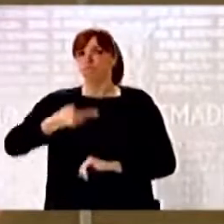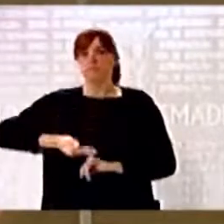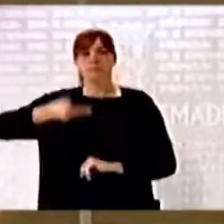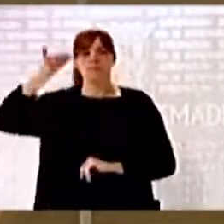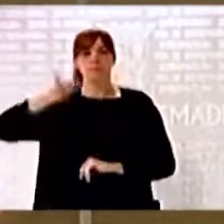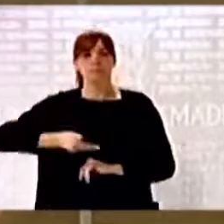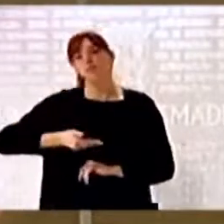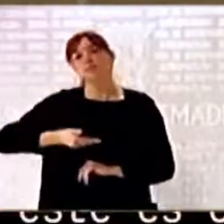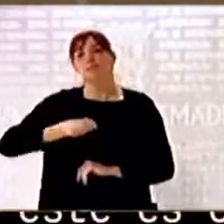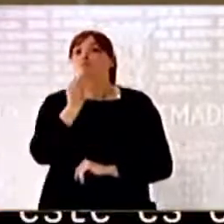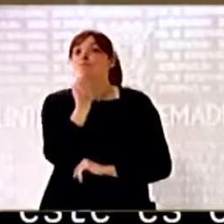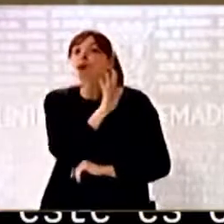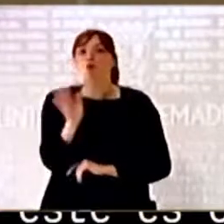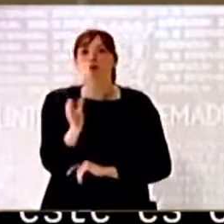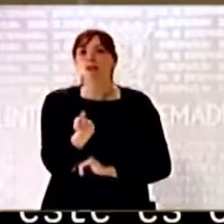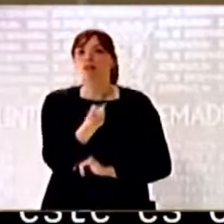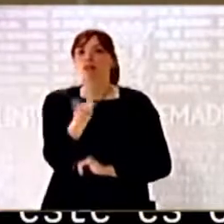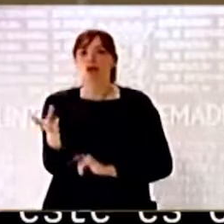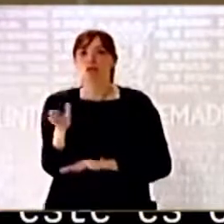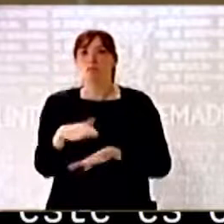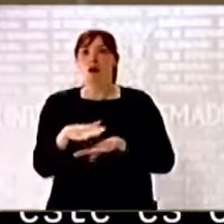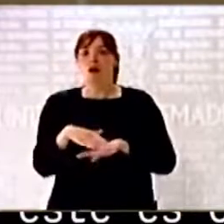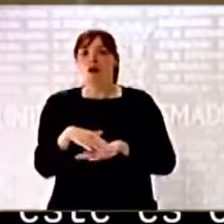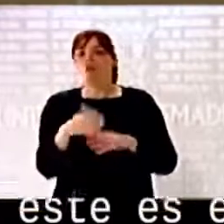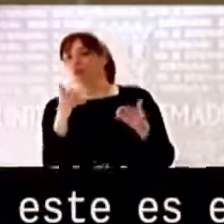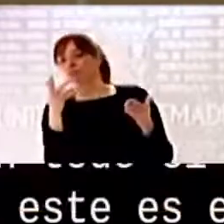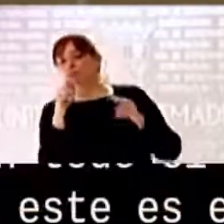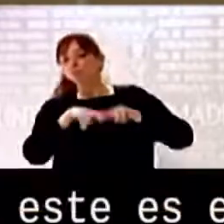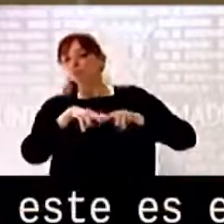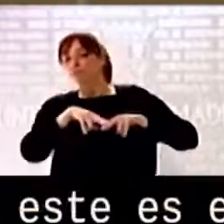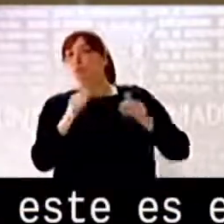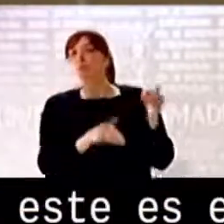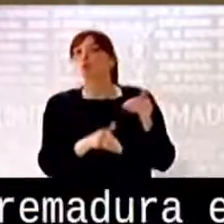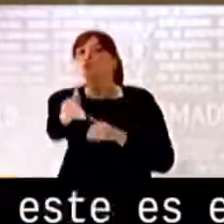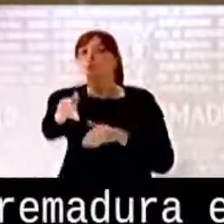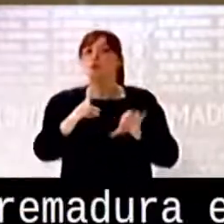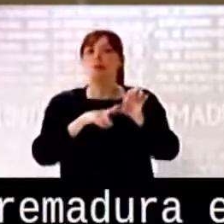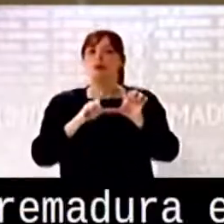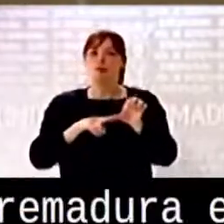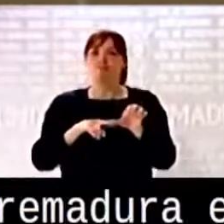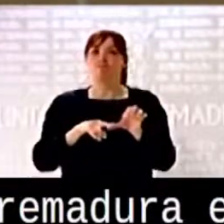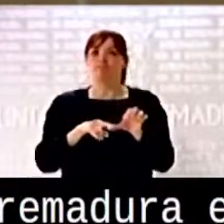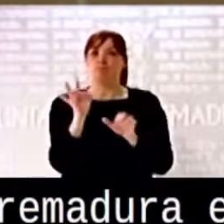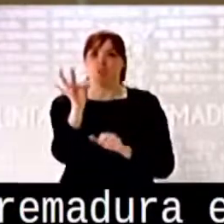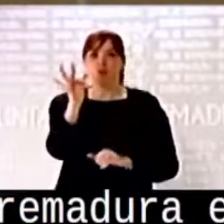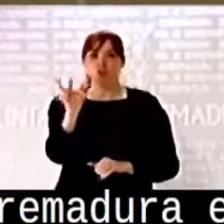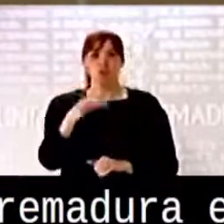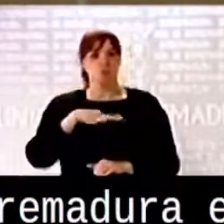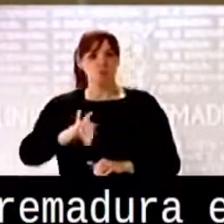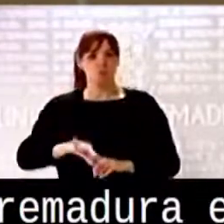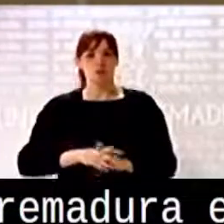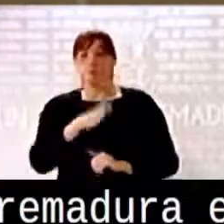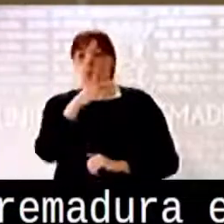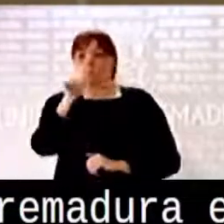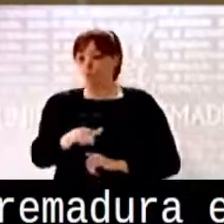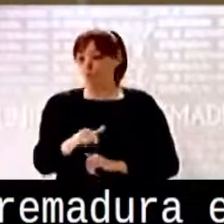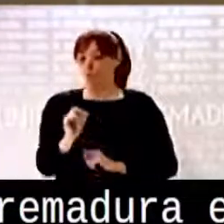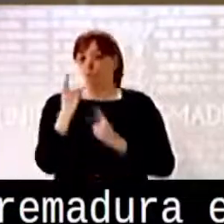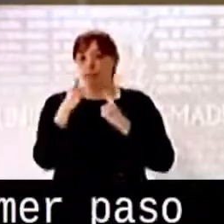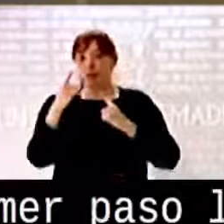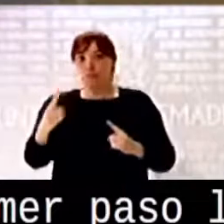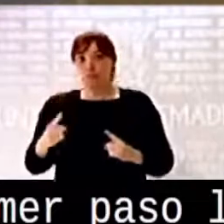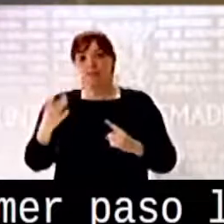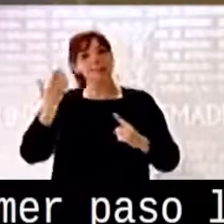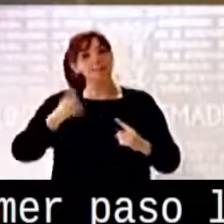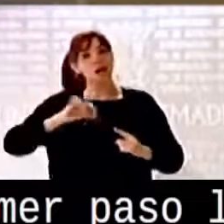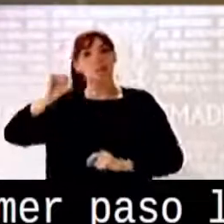este es el mejor dato de que el futuro de Extremadura es esperanzador. Porque este es el primer paso, la